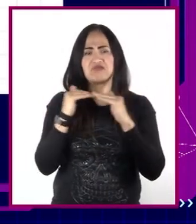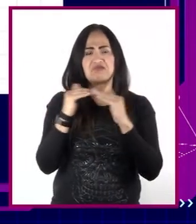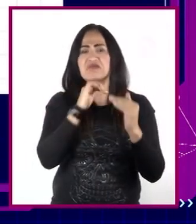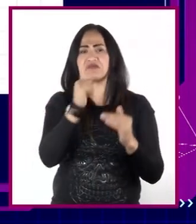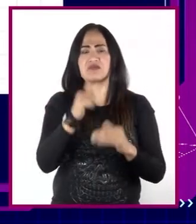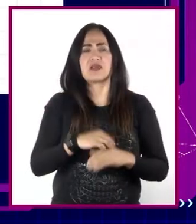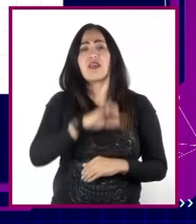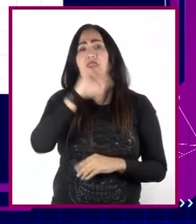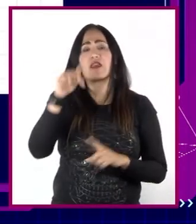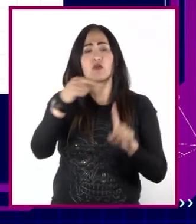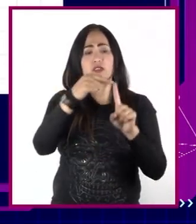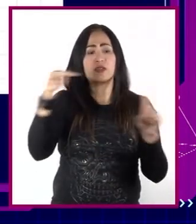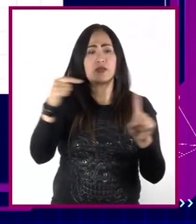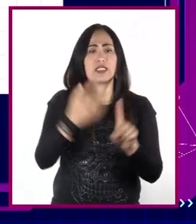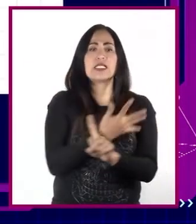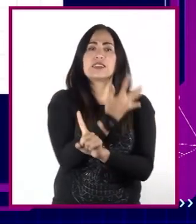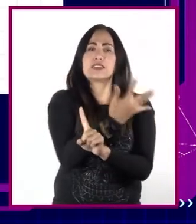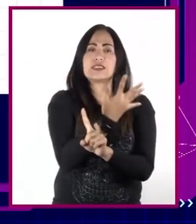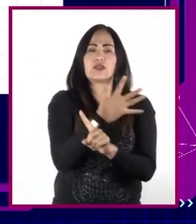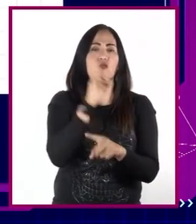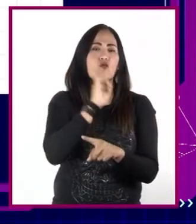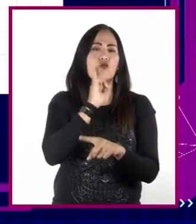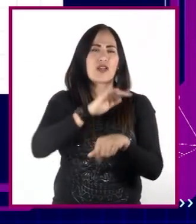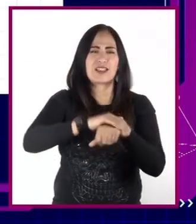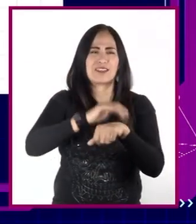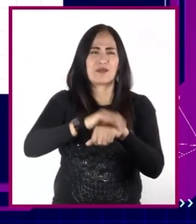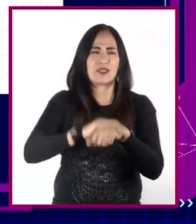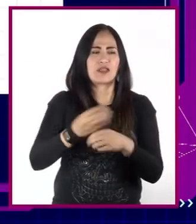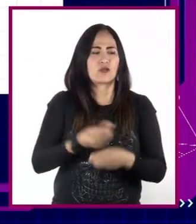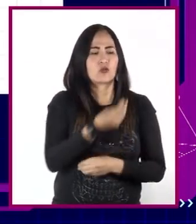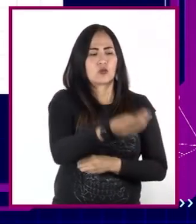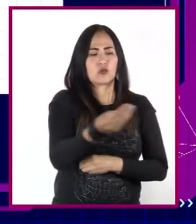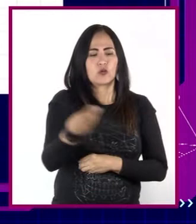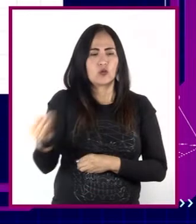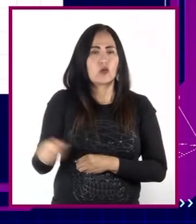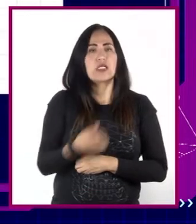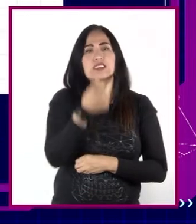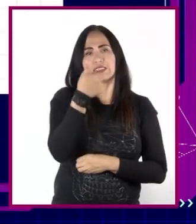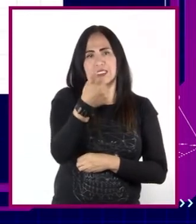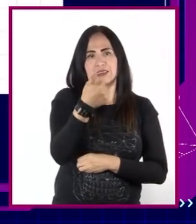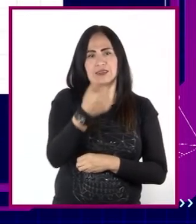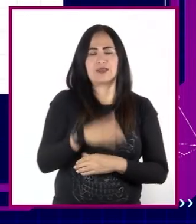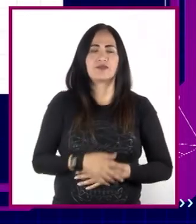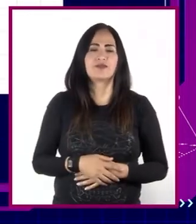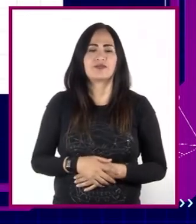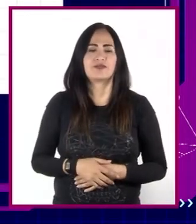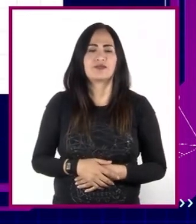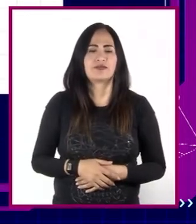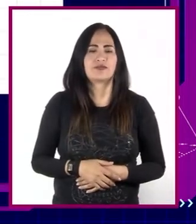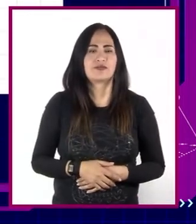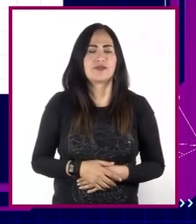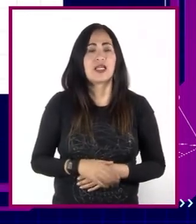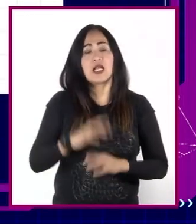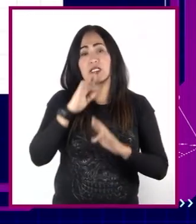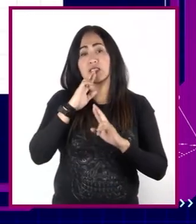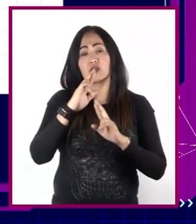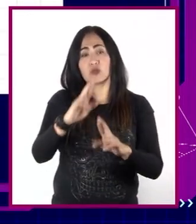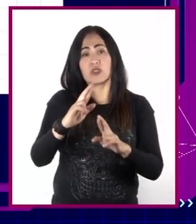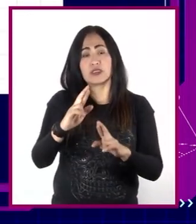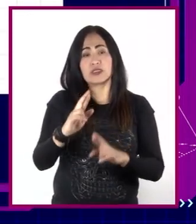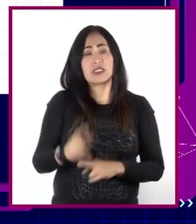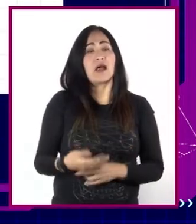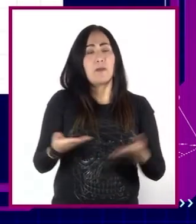las dividiremos entre las 5 amigas. Le tocan 6 estampas a cada una. Cuando el resultado de un reparto